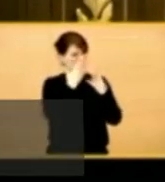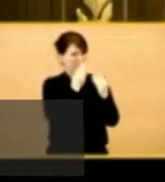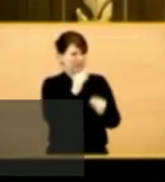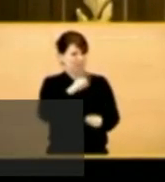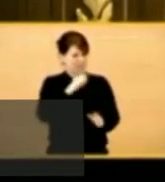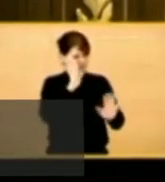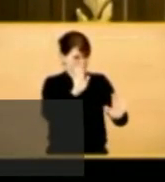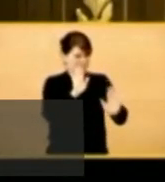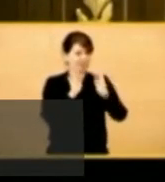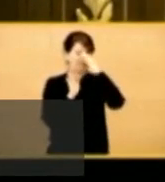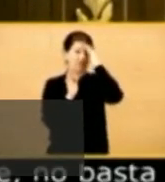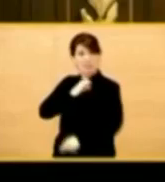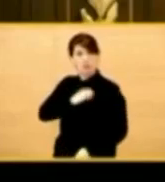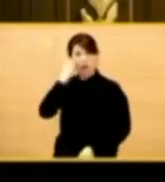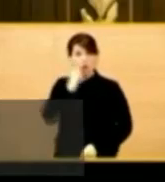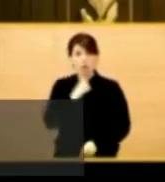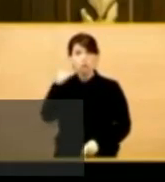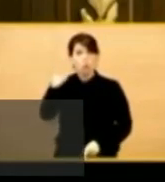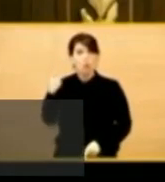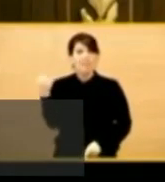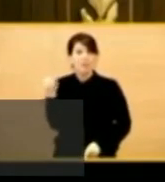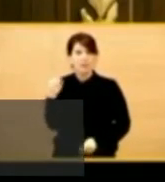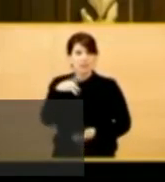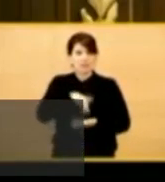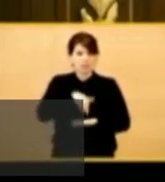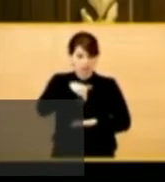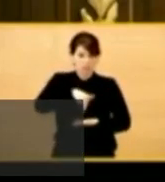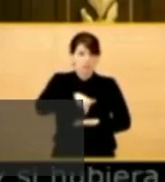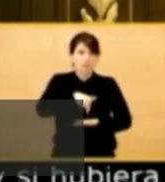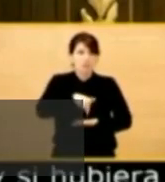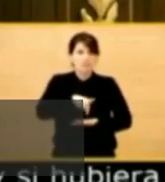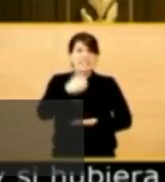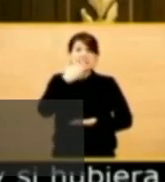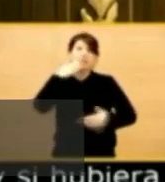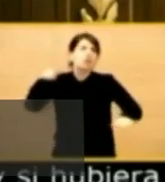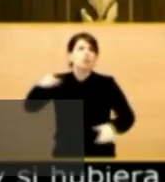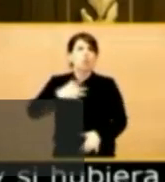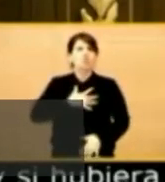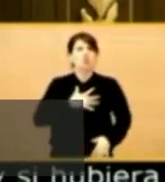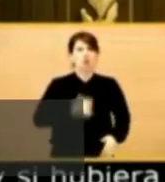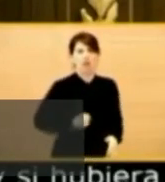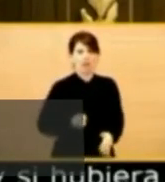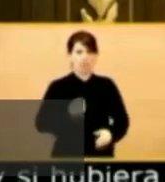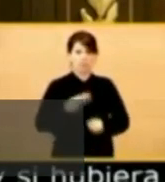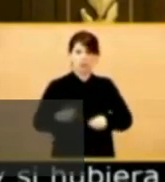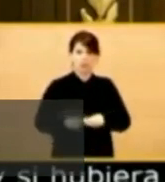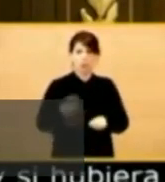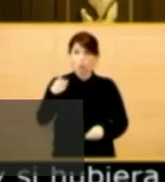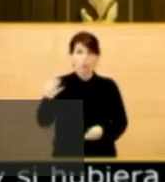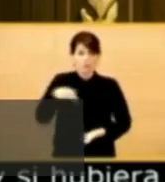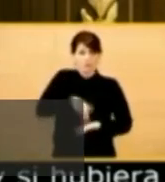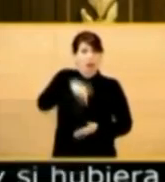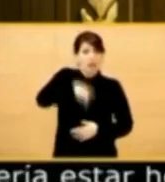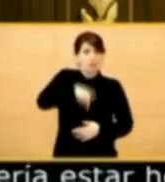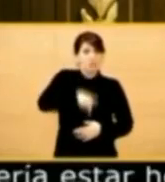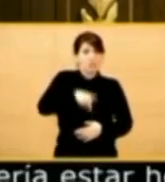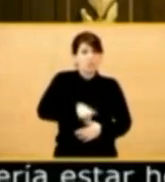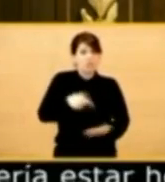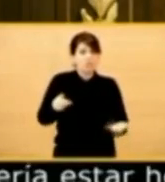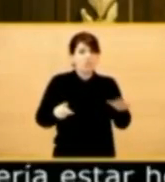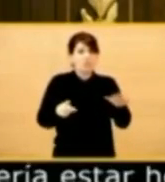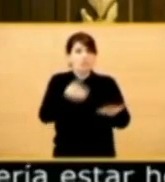con amontonar unas cuantas ideas que suenen bien, como quien adorna un escaparate o el árbol de Navidad. Y Sánchez